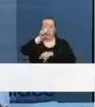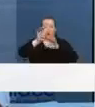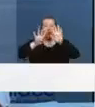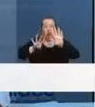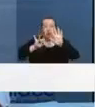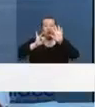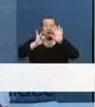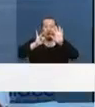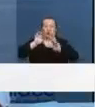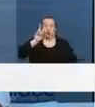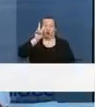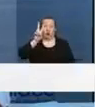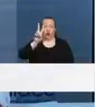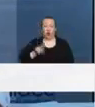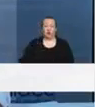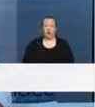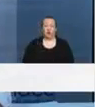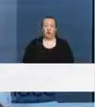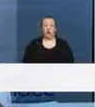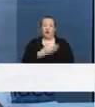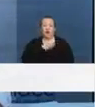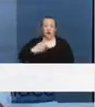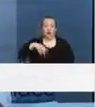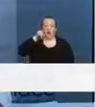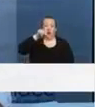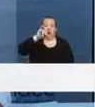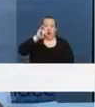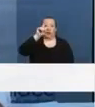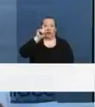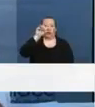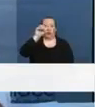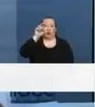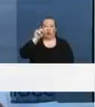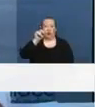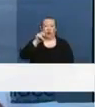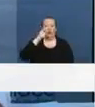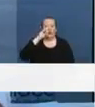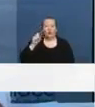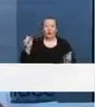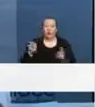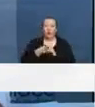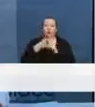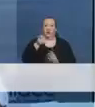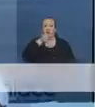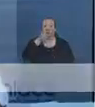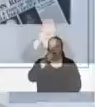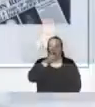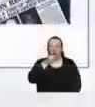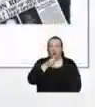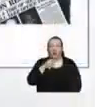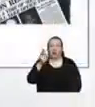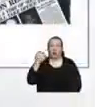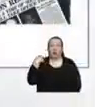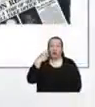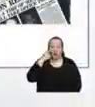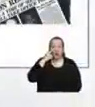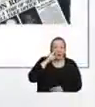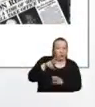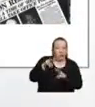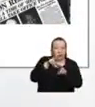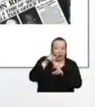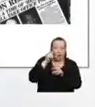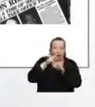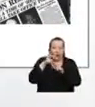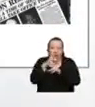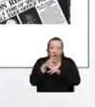pero richard nixon caso watergate descubiertos por periodistas se descubrió que había espiado al partido demócrata durante la